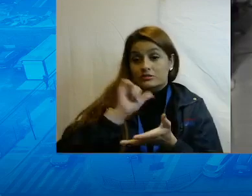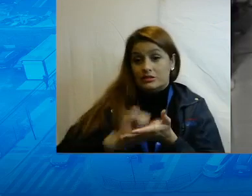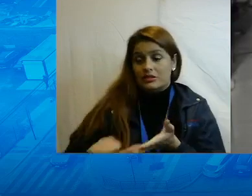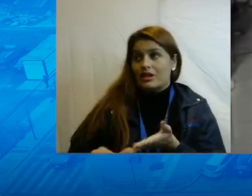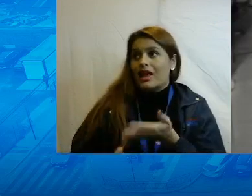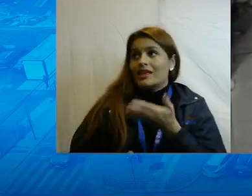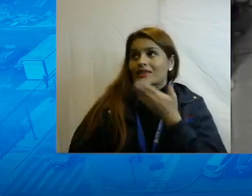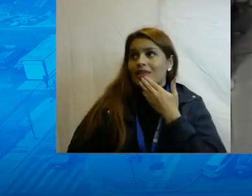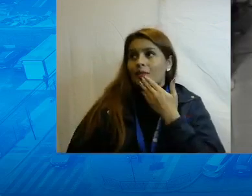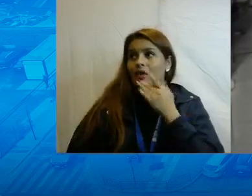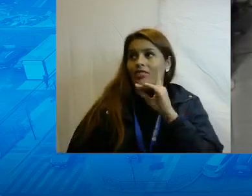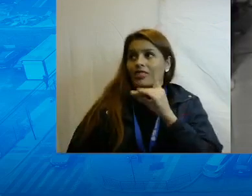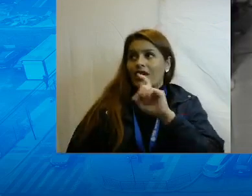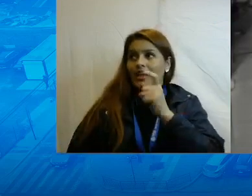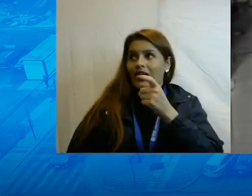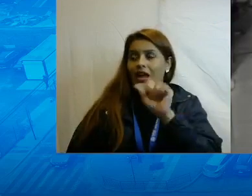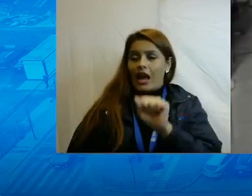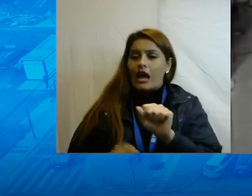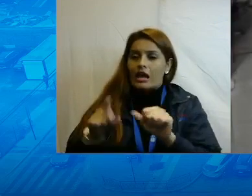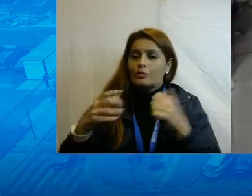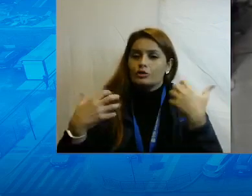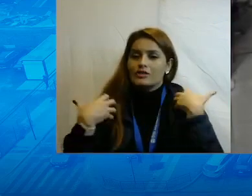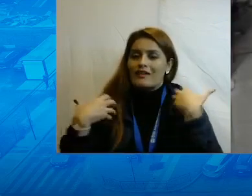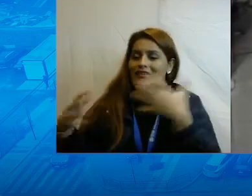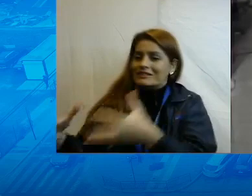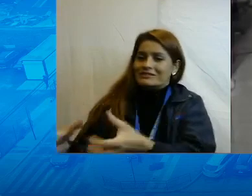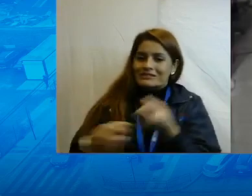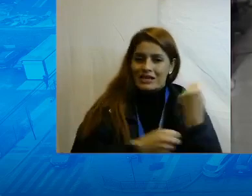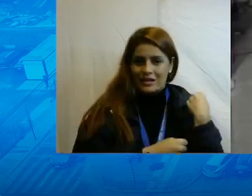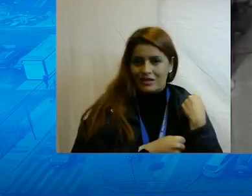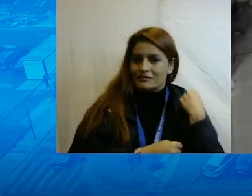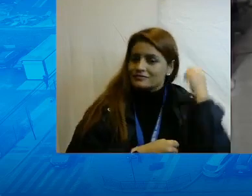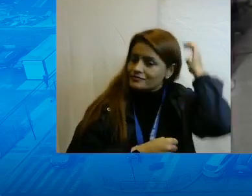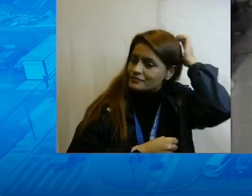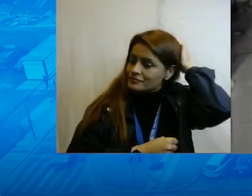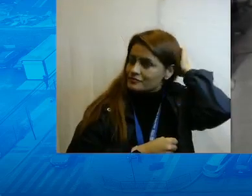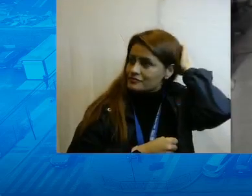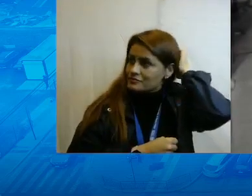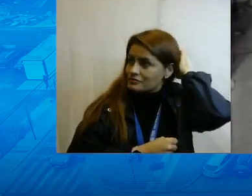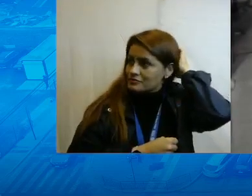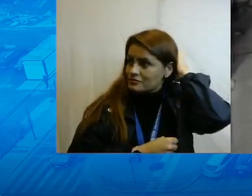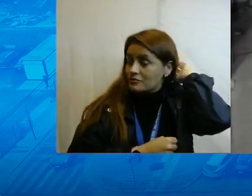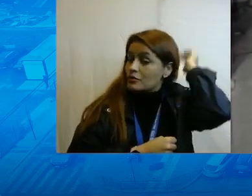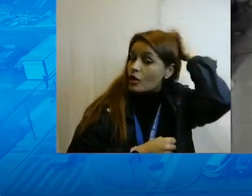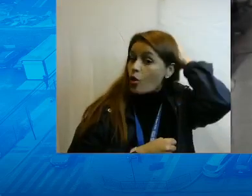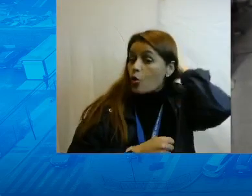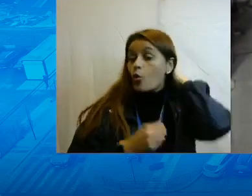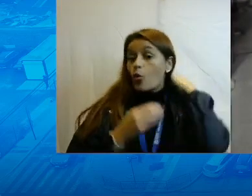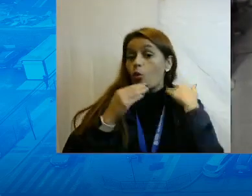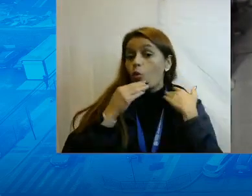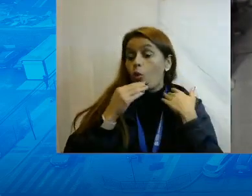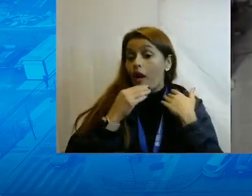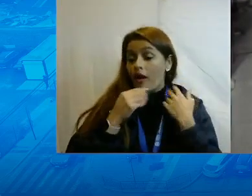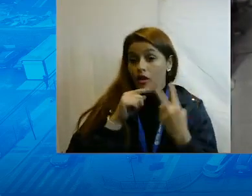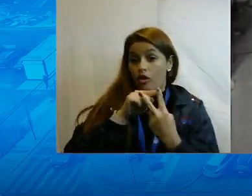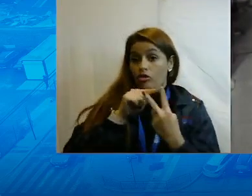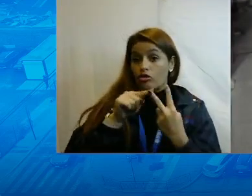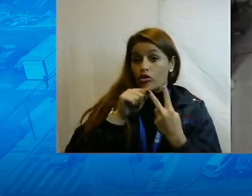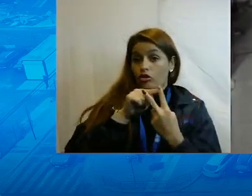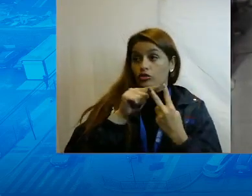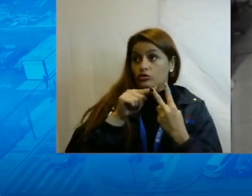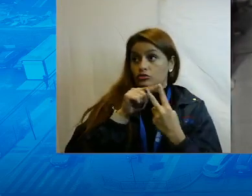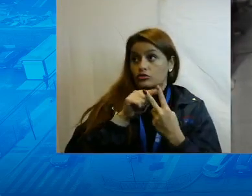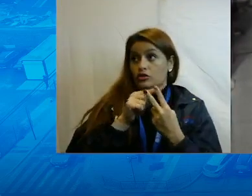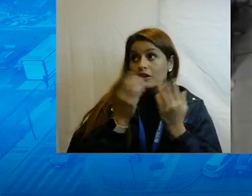y la DGA asume el retiro de ese RCD del Bien Nacional de Uso Público. De todas formas, ambos casos los va el ITS en este